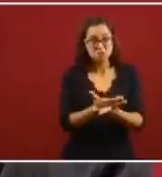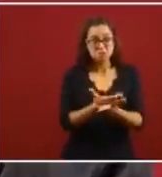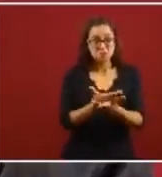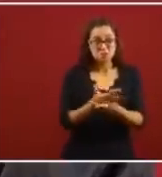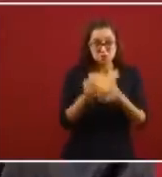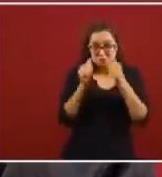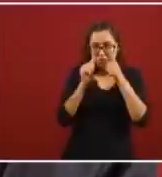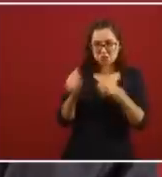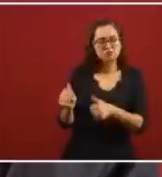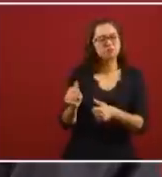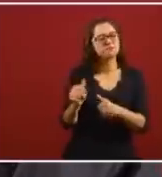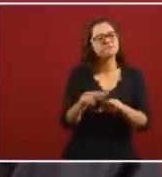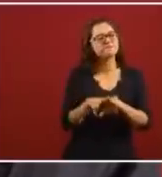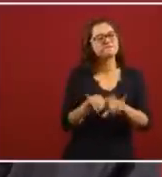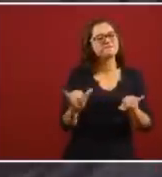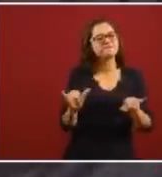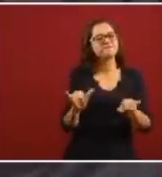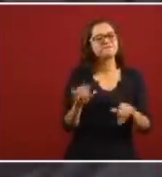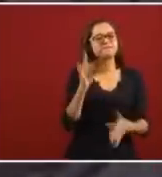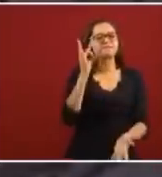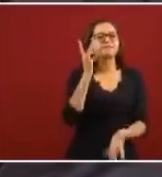protagonistas, sino